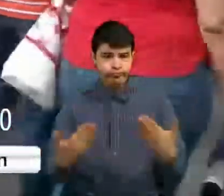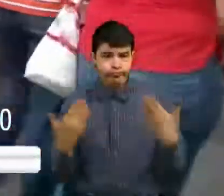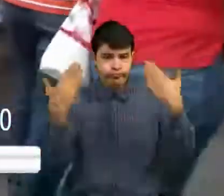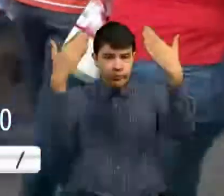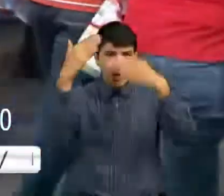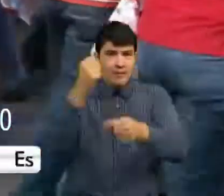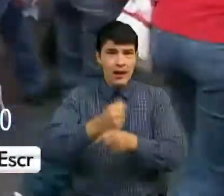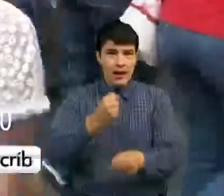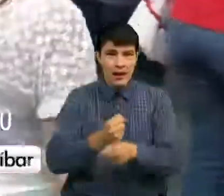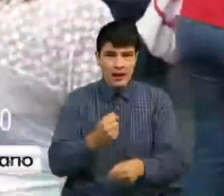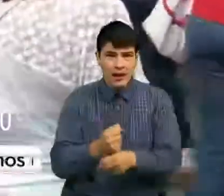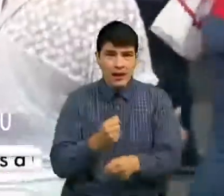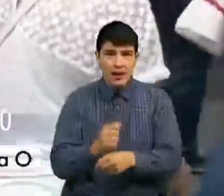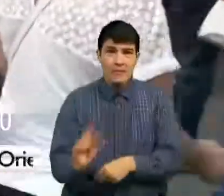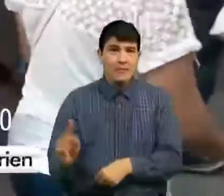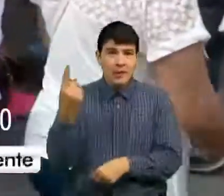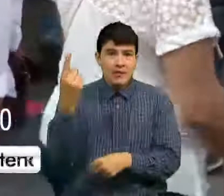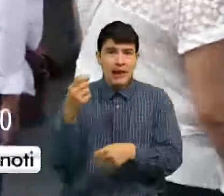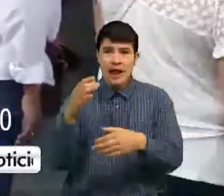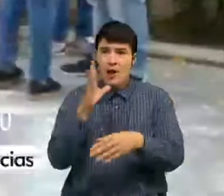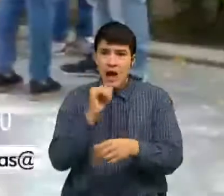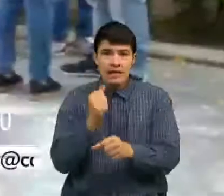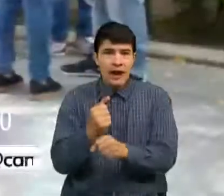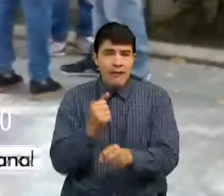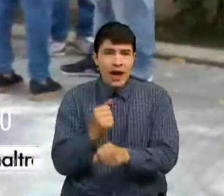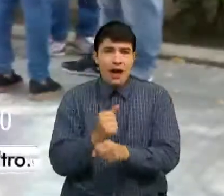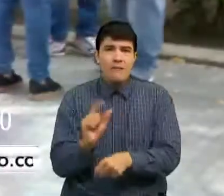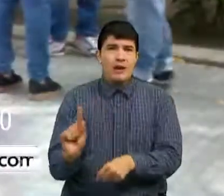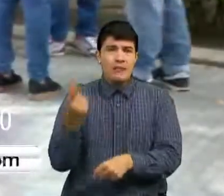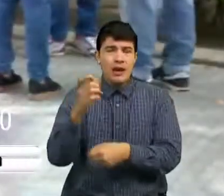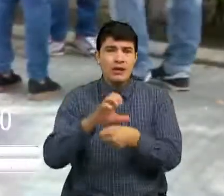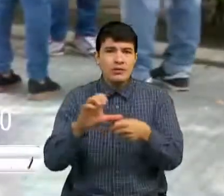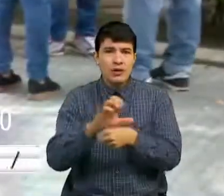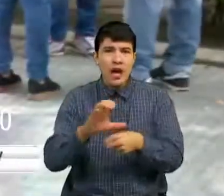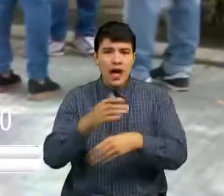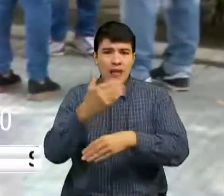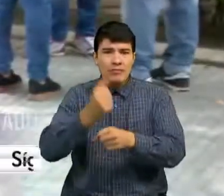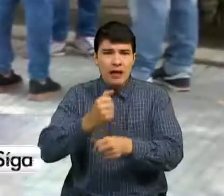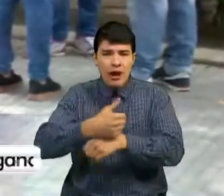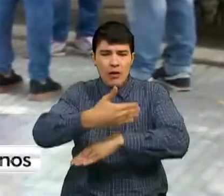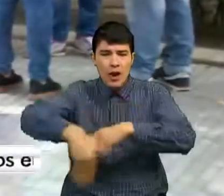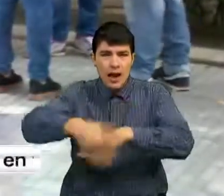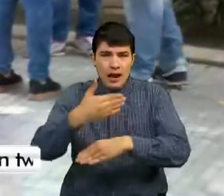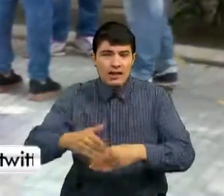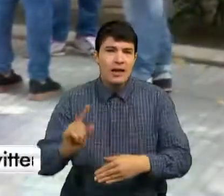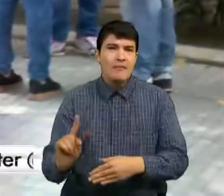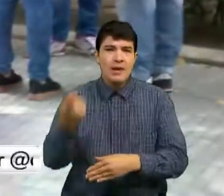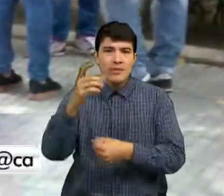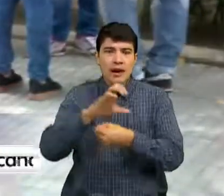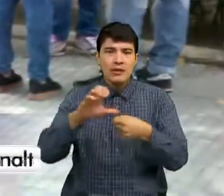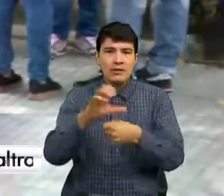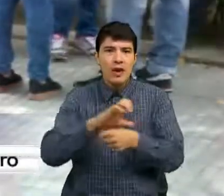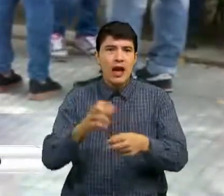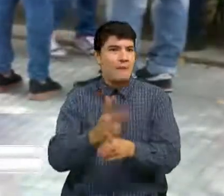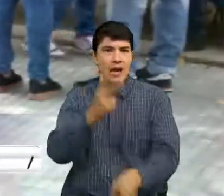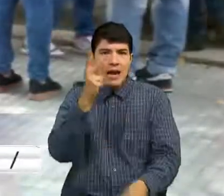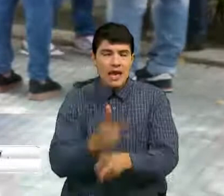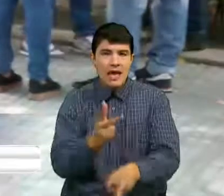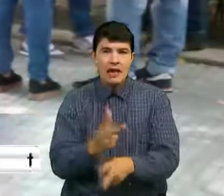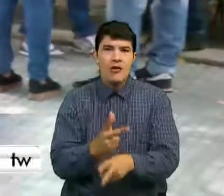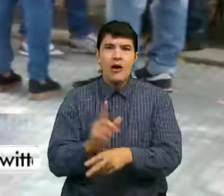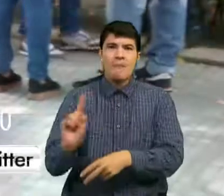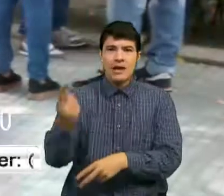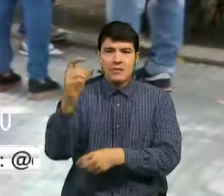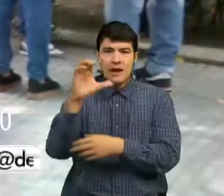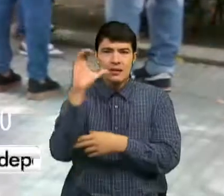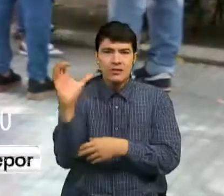ciudad de desempleo, la primera ciudad en informalidad, la primera ciudad en inseguridad, la primera ciudad en exclusión social, la primera ciudad que